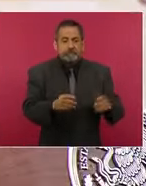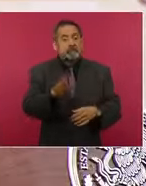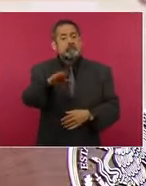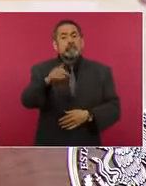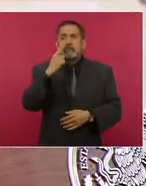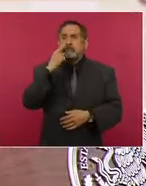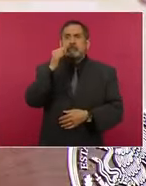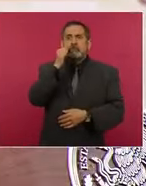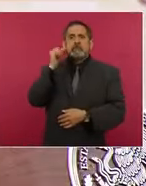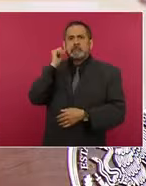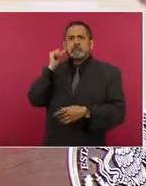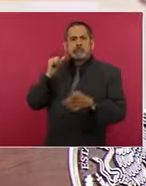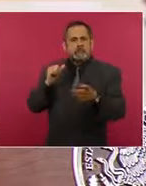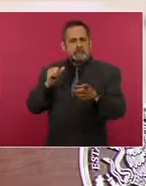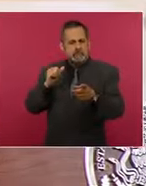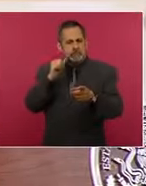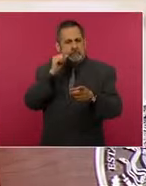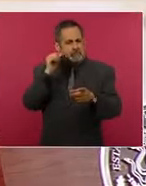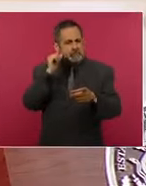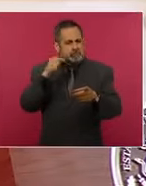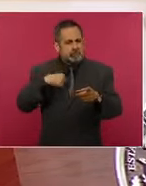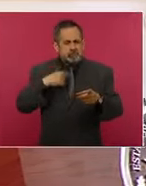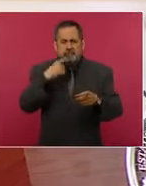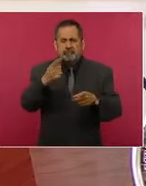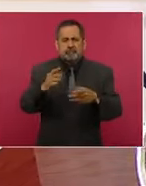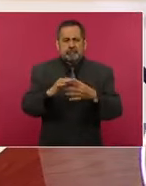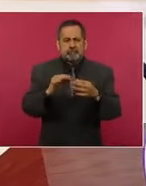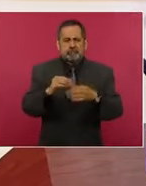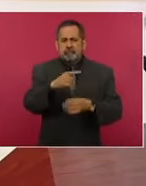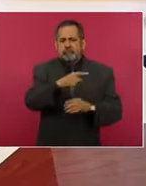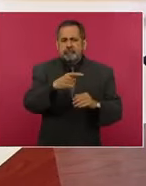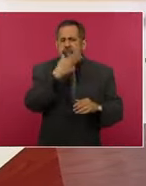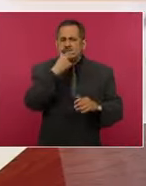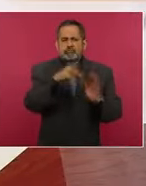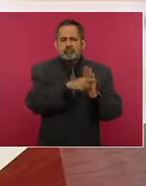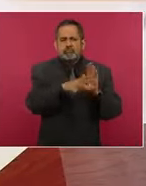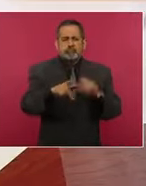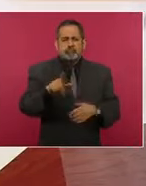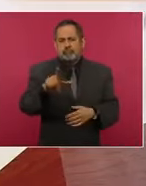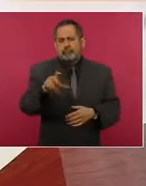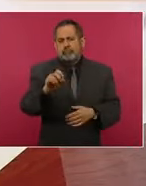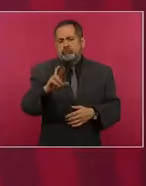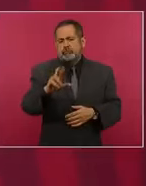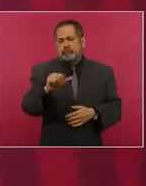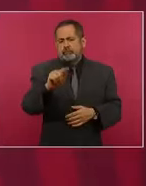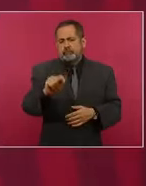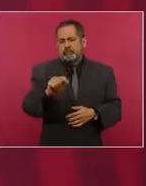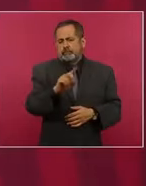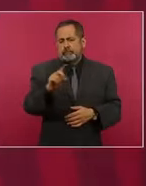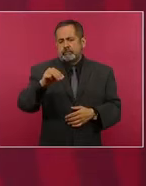Ayer hablaba yo de un periodista famoso, Loret de Mola.